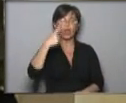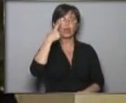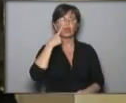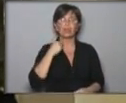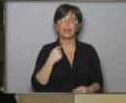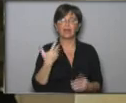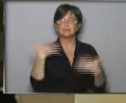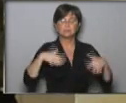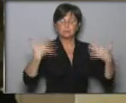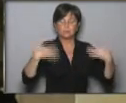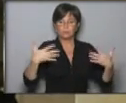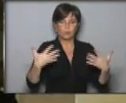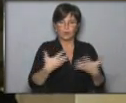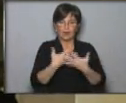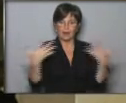tan intensos